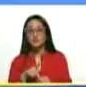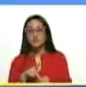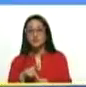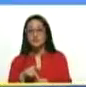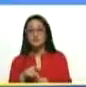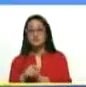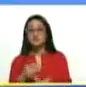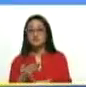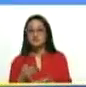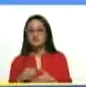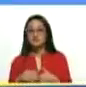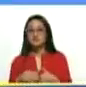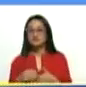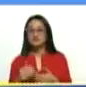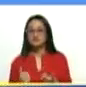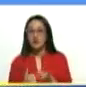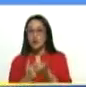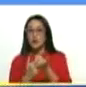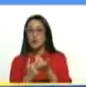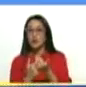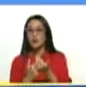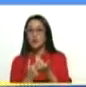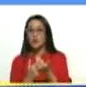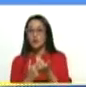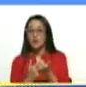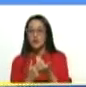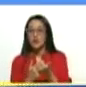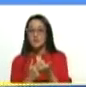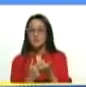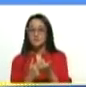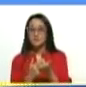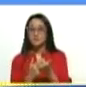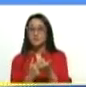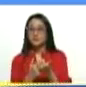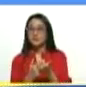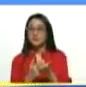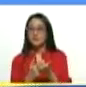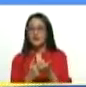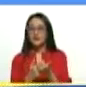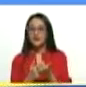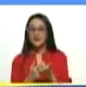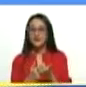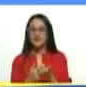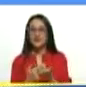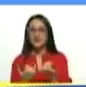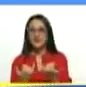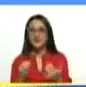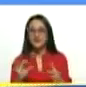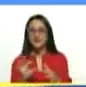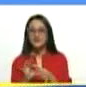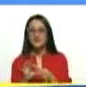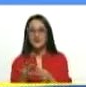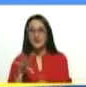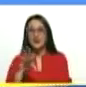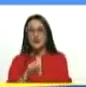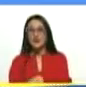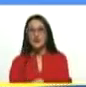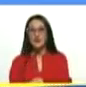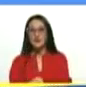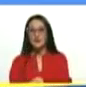extendió la mano, cobró los petrodólares y en lo fundamental compró,